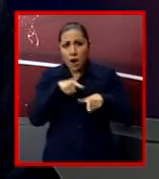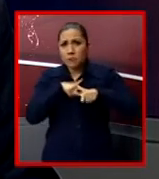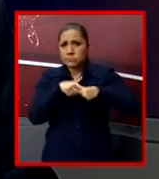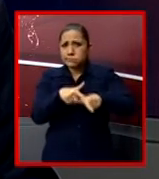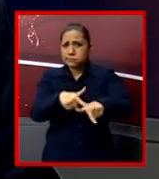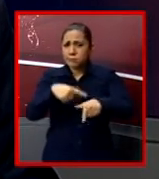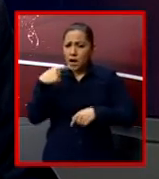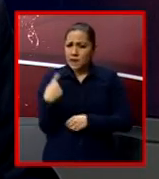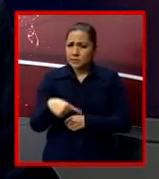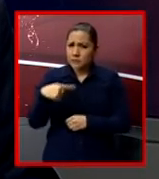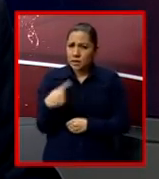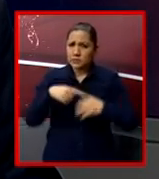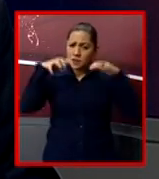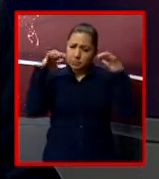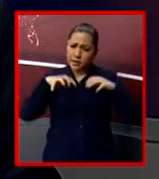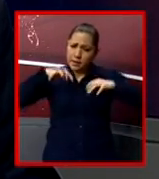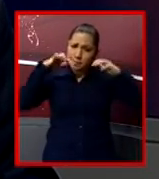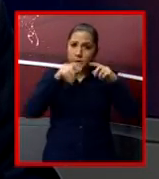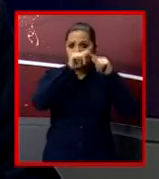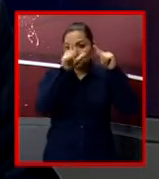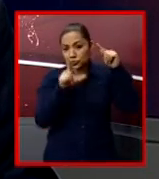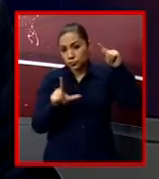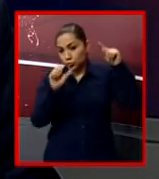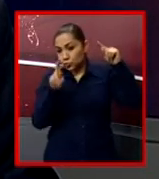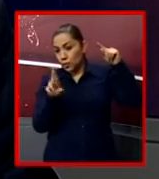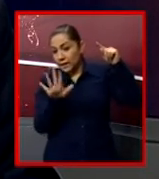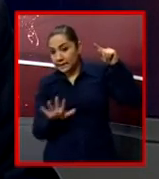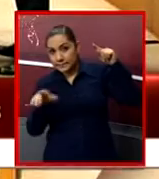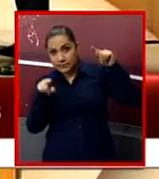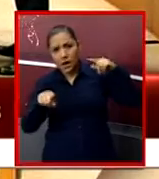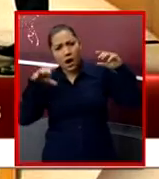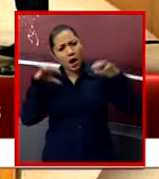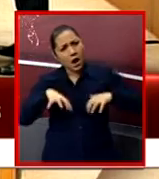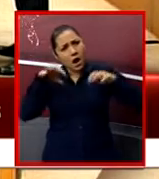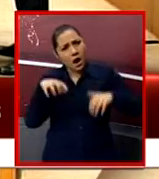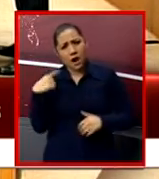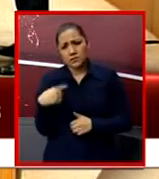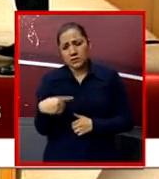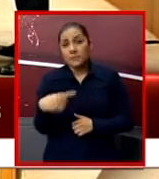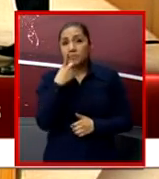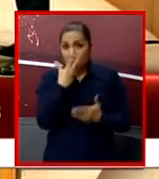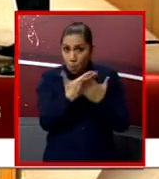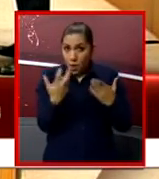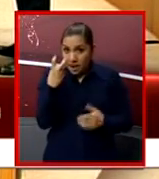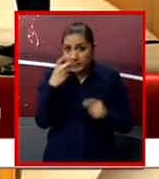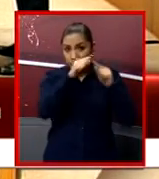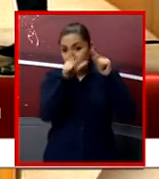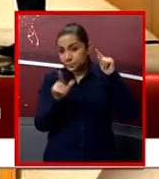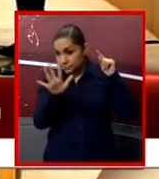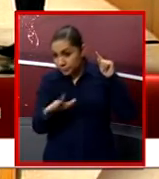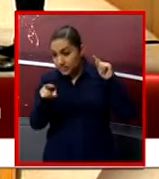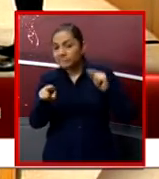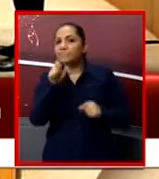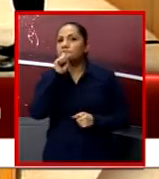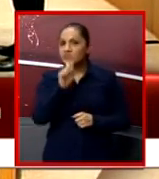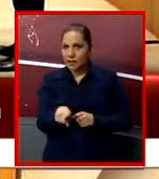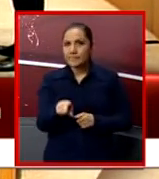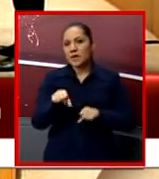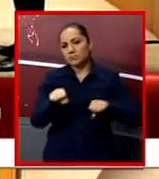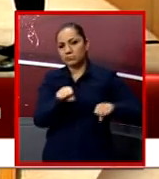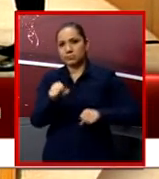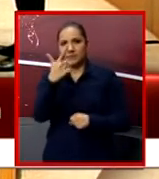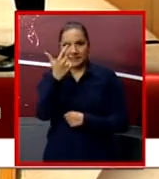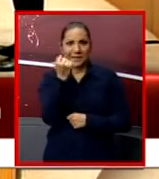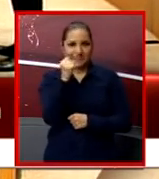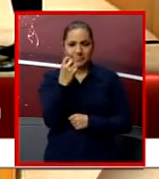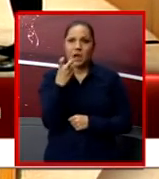en el sur-sureste mexicano. Afirmó que Oaxaca es la entidad que más ha resentido las tormentas y el sismo del pasado 7 de septiembre. Por